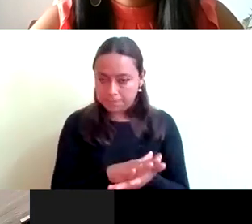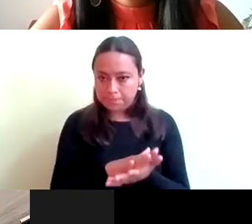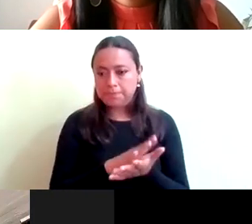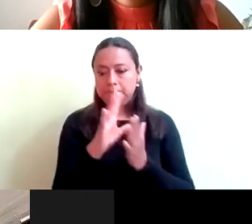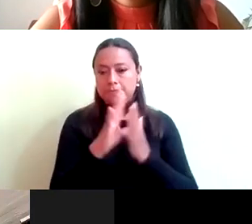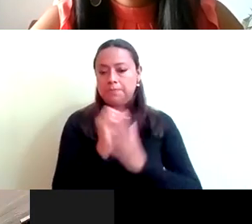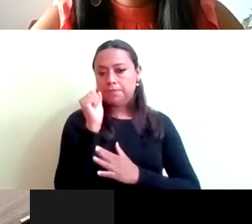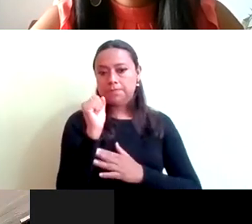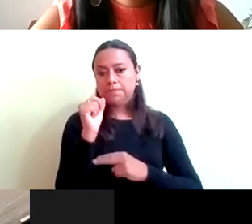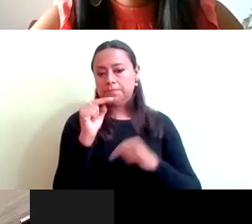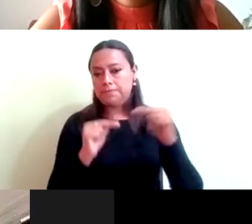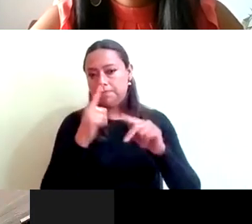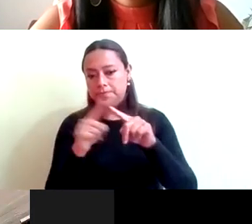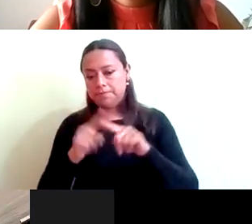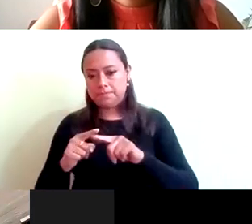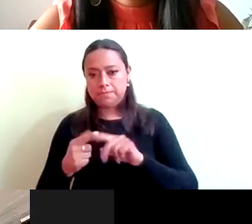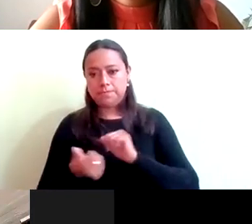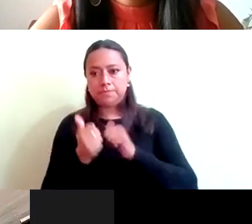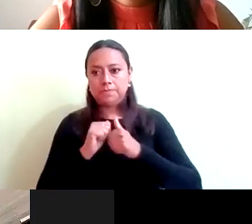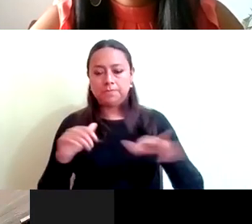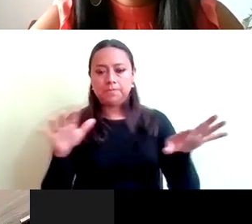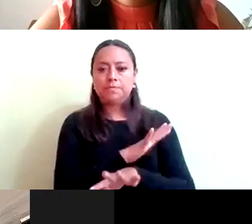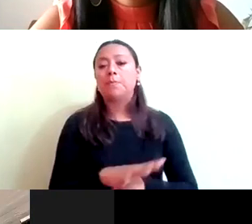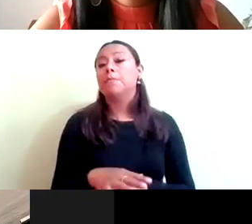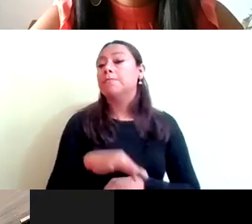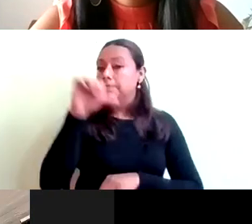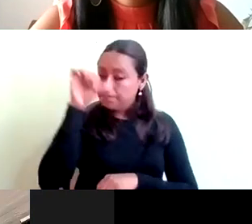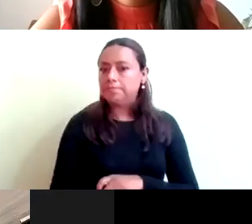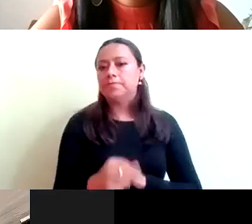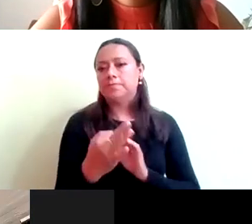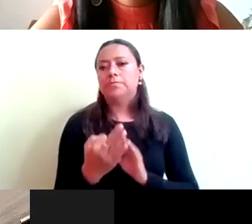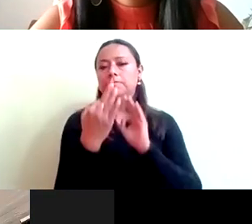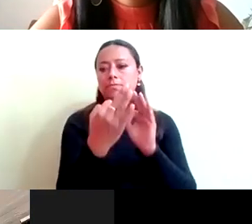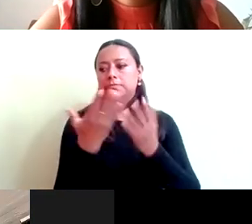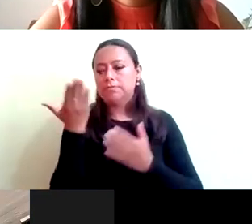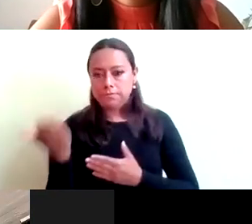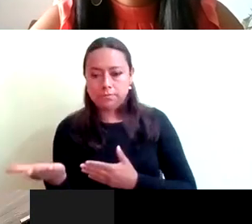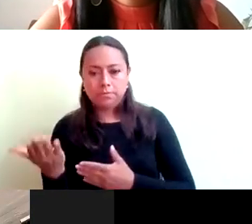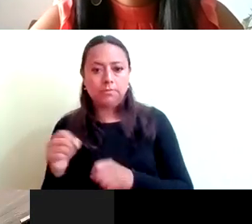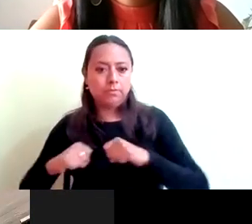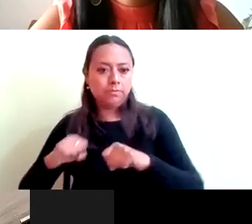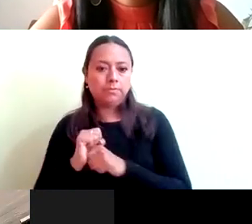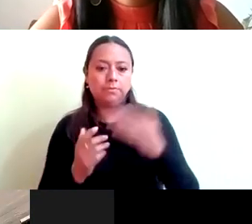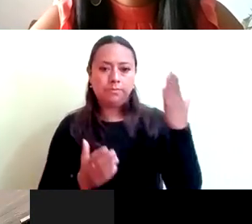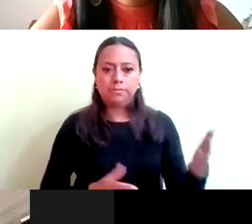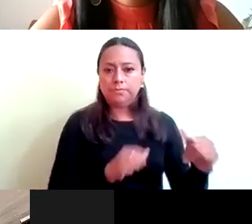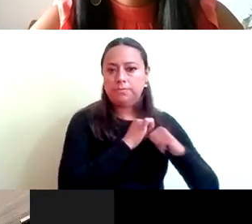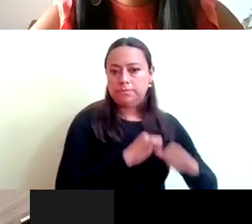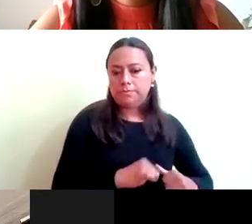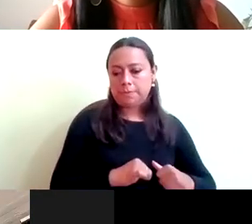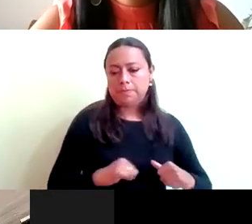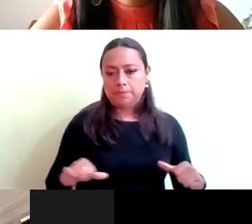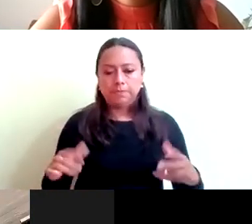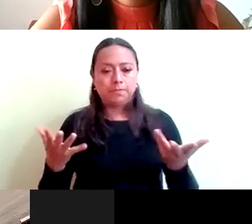hoy precisamente estamos frente a una nueva relación entre la sociedad, las autoridades, en la actualidad de